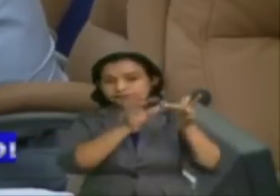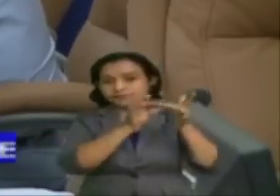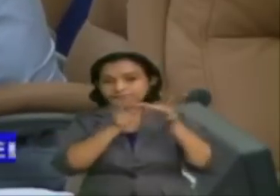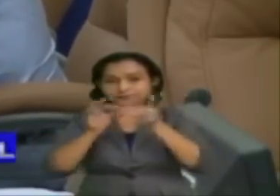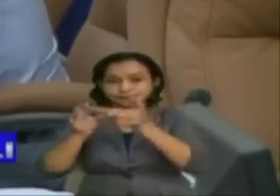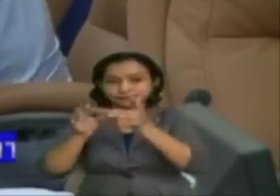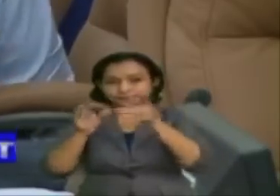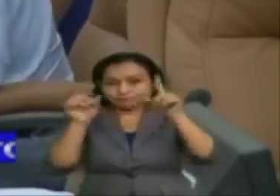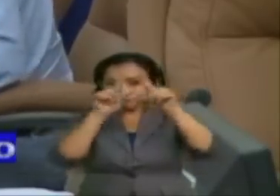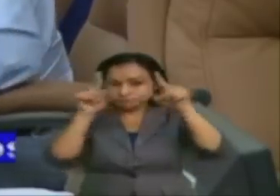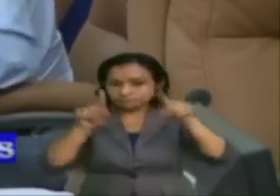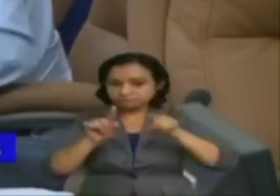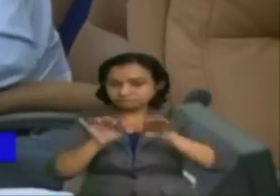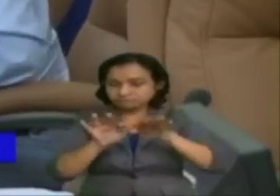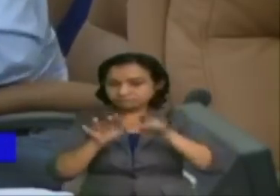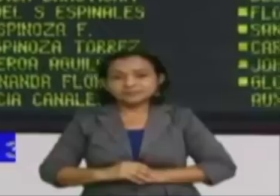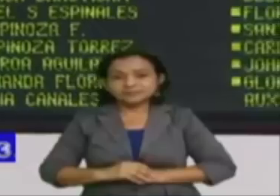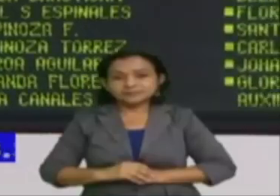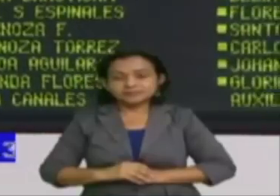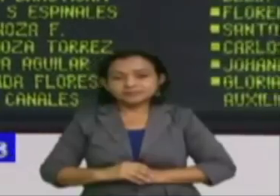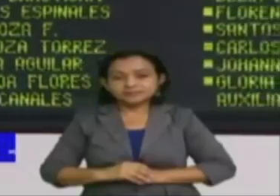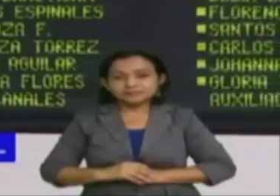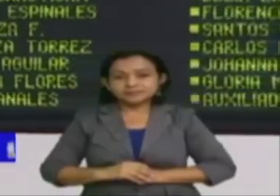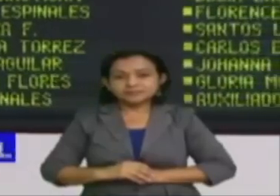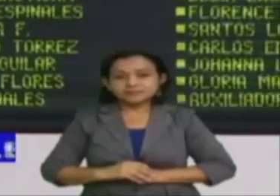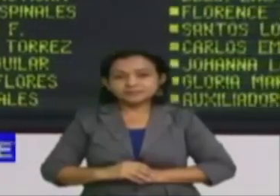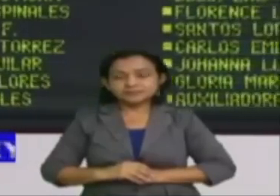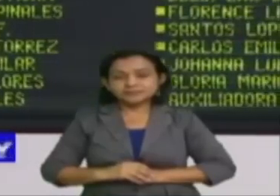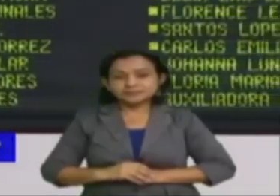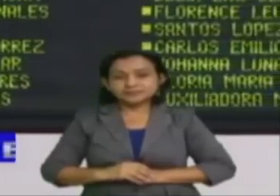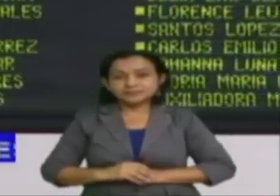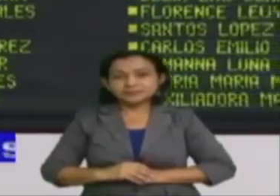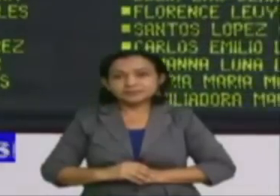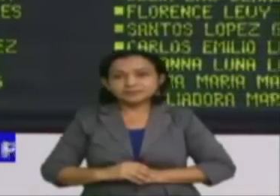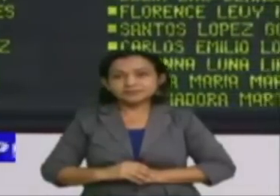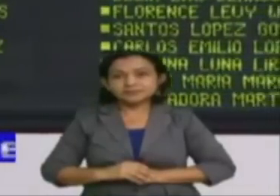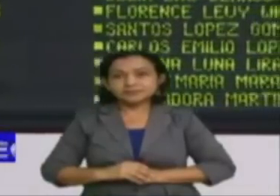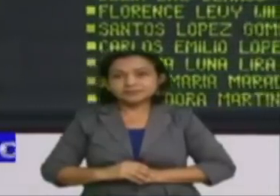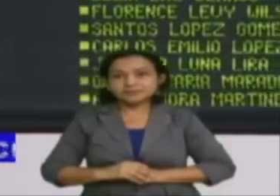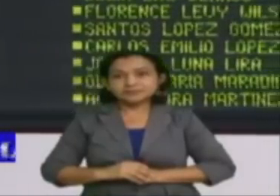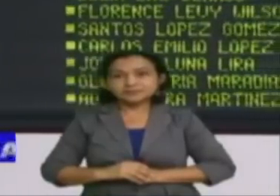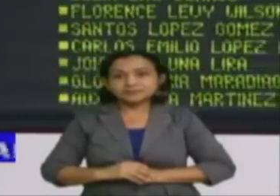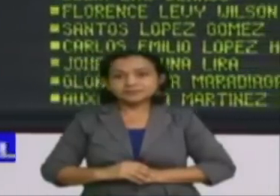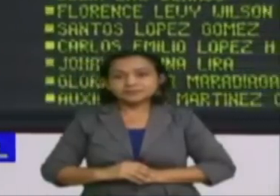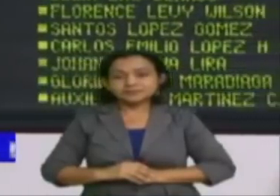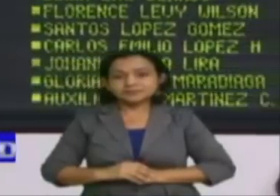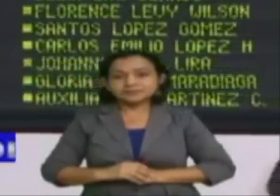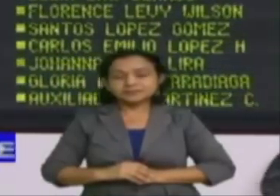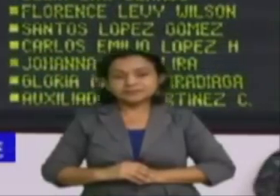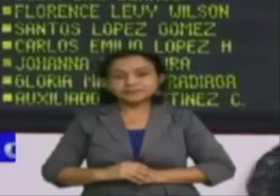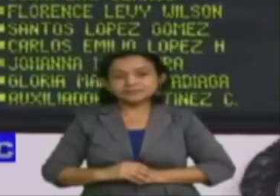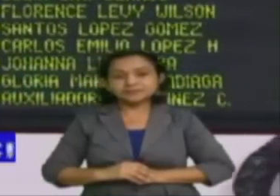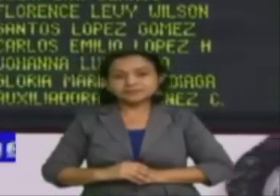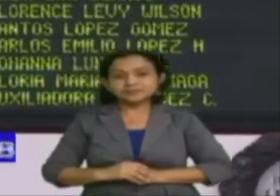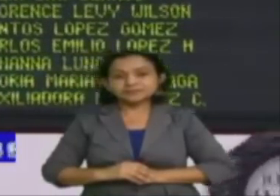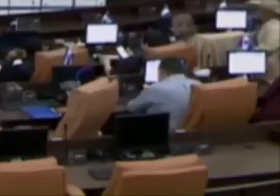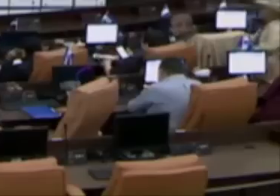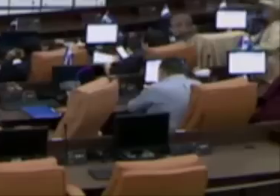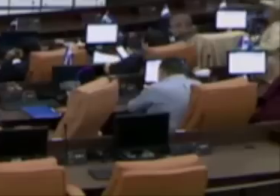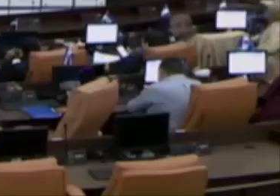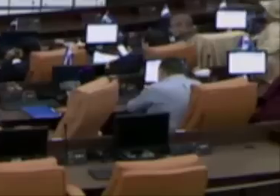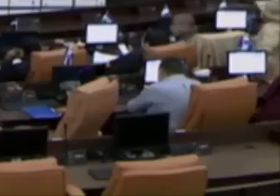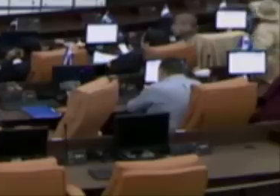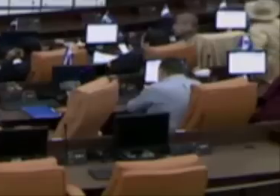de Ciberdelitos. La Asamblea Nacional, controlada por el orteguismo, aprobó este martes la Ley Especial de